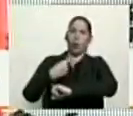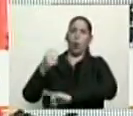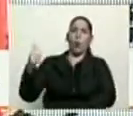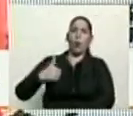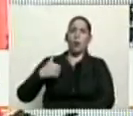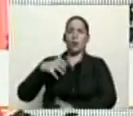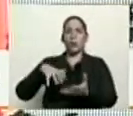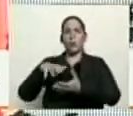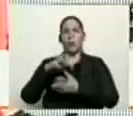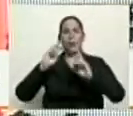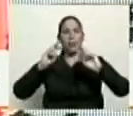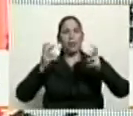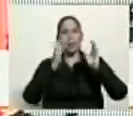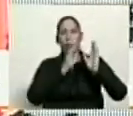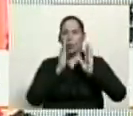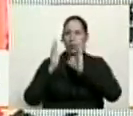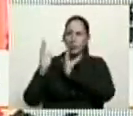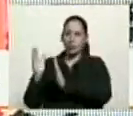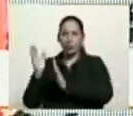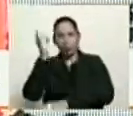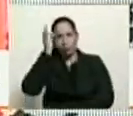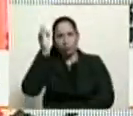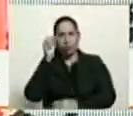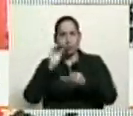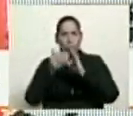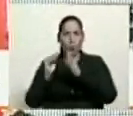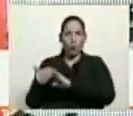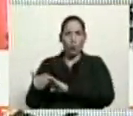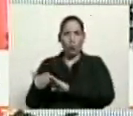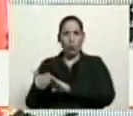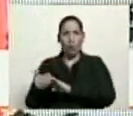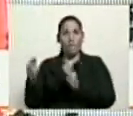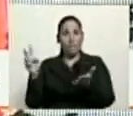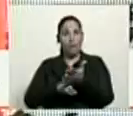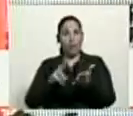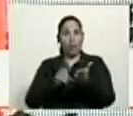de la organización del pueblo en comunas y consejos comunales, que es